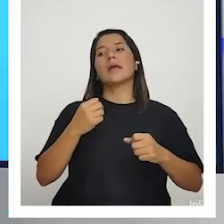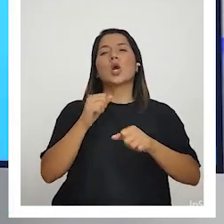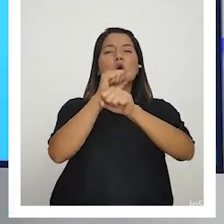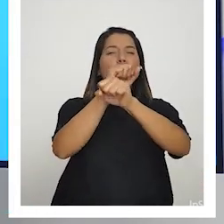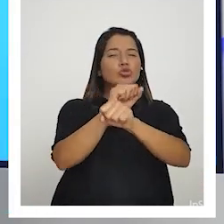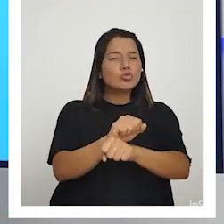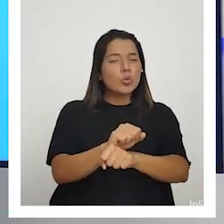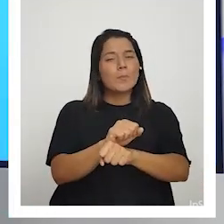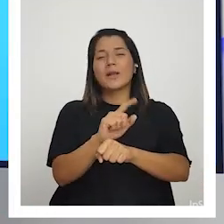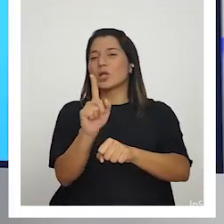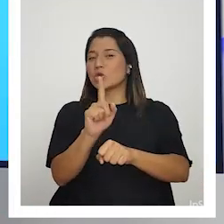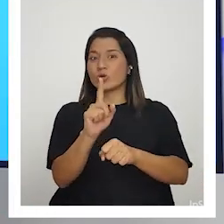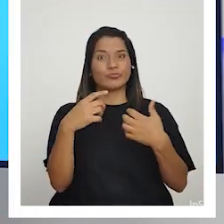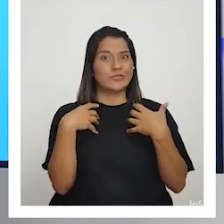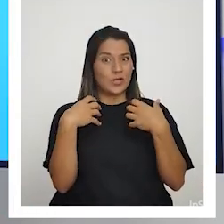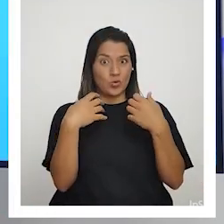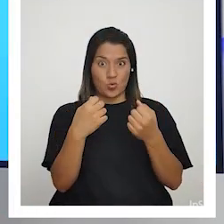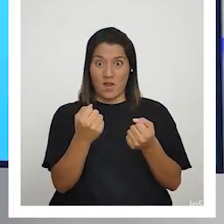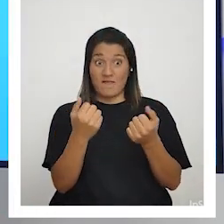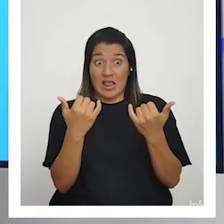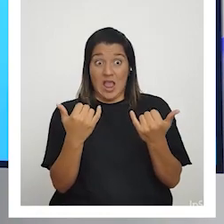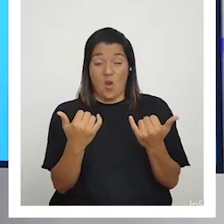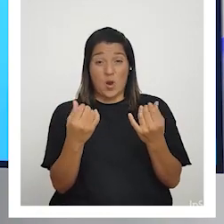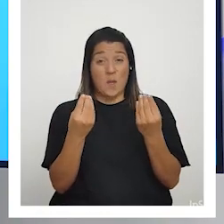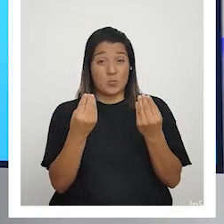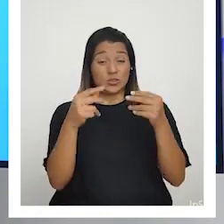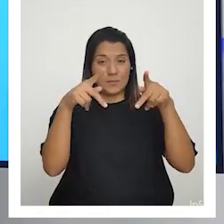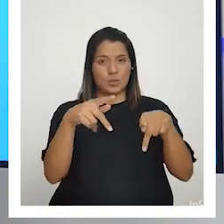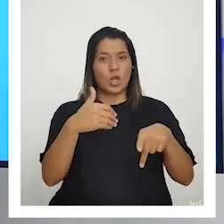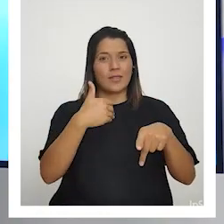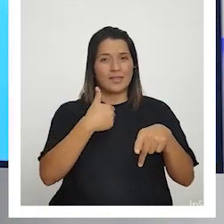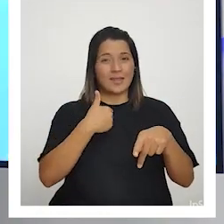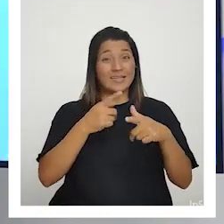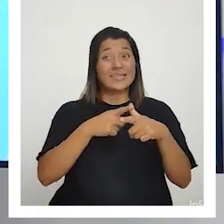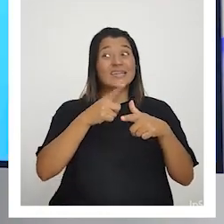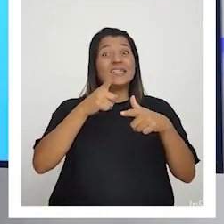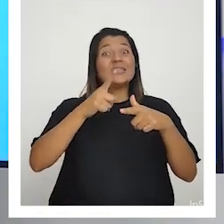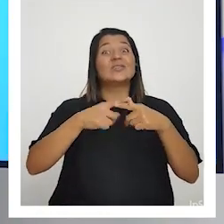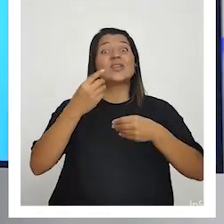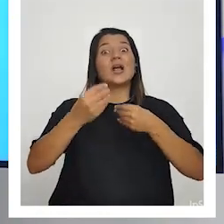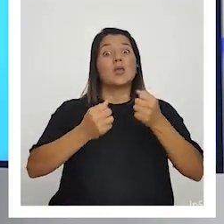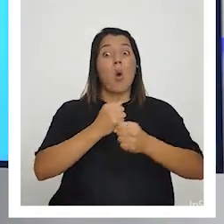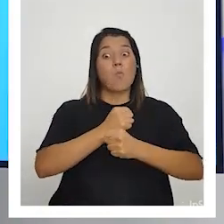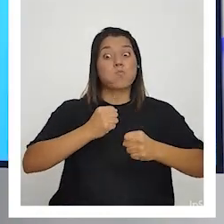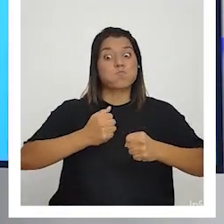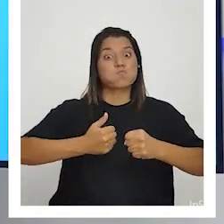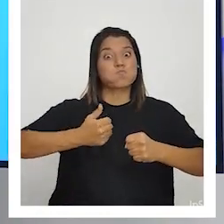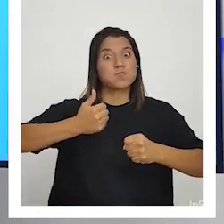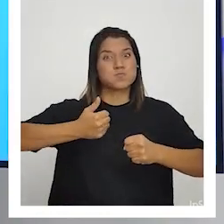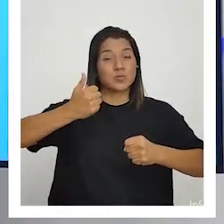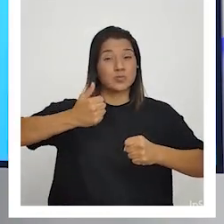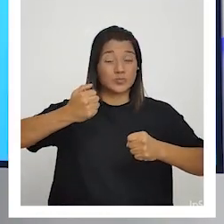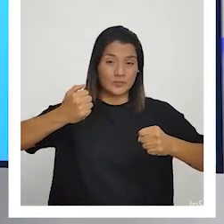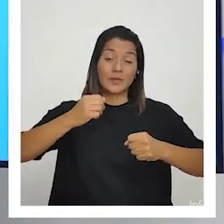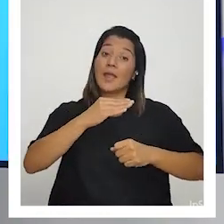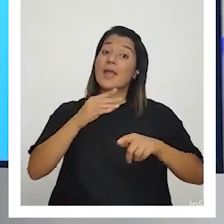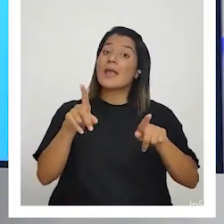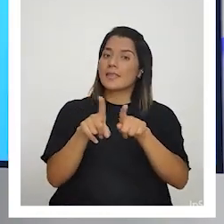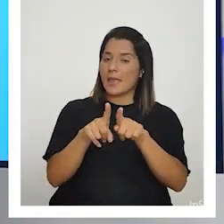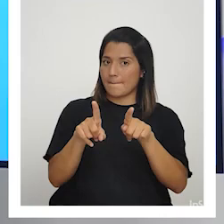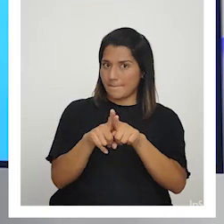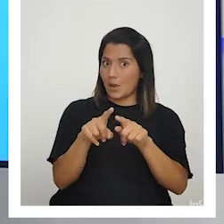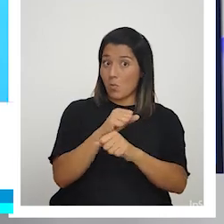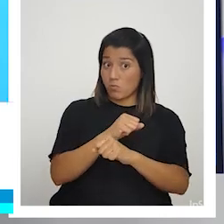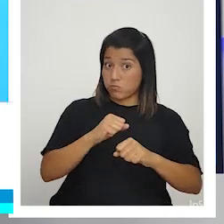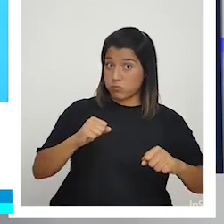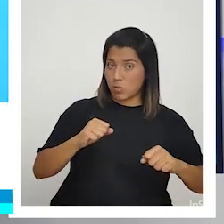tienen y que las llevan a tener un peso un poco más elevado del que deberían tener, y además no solo de peso, sino que afecta su salud.